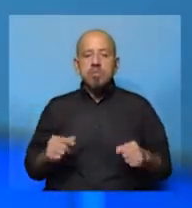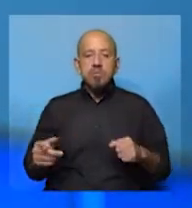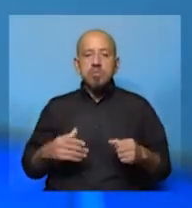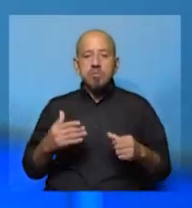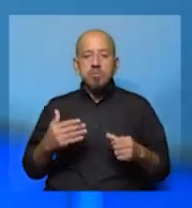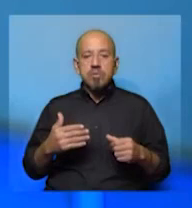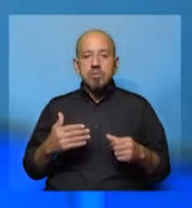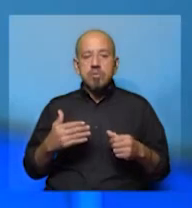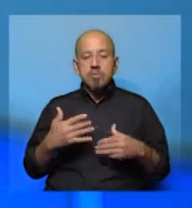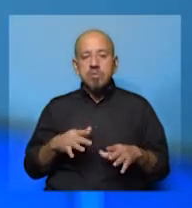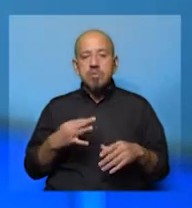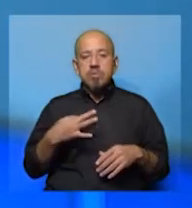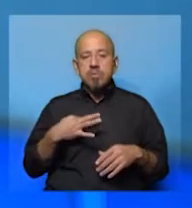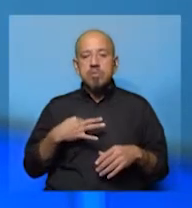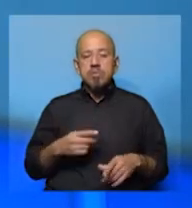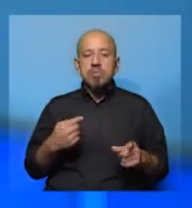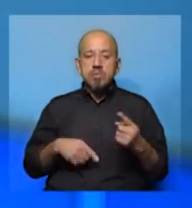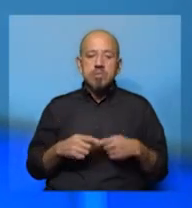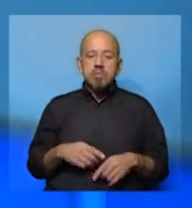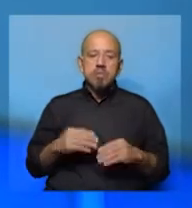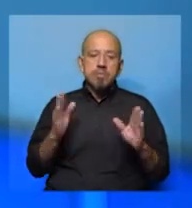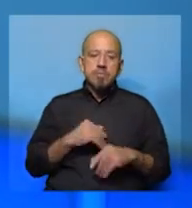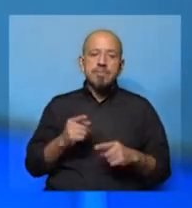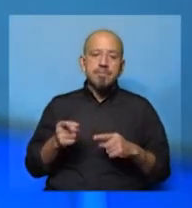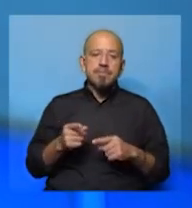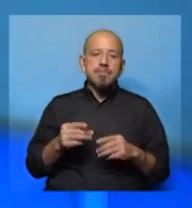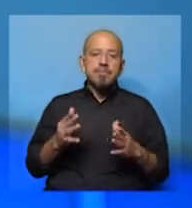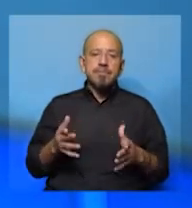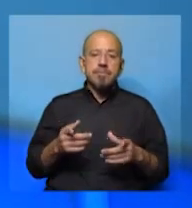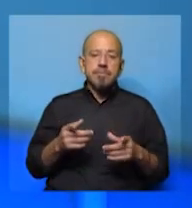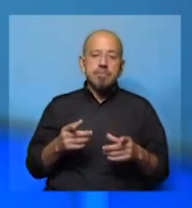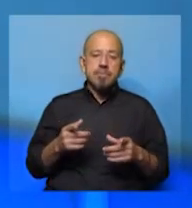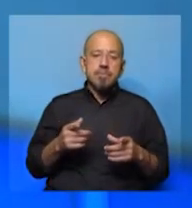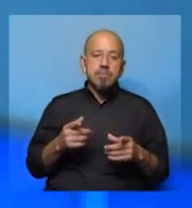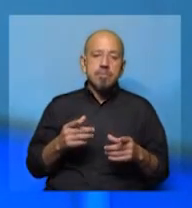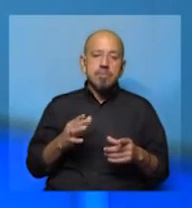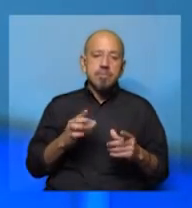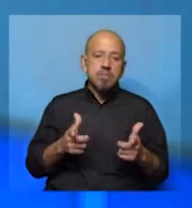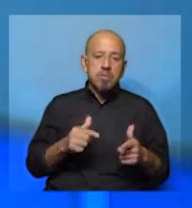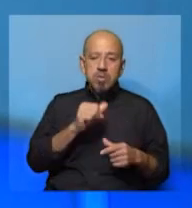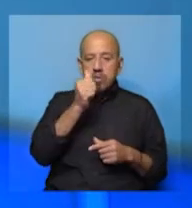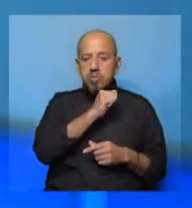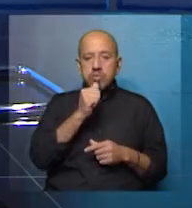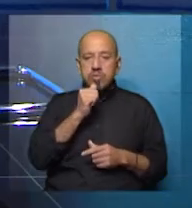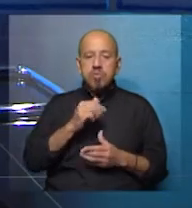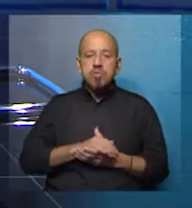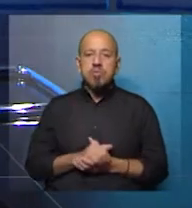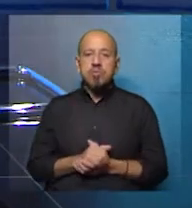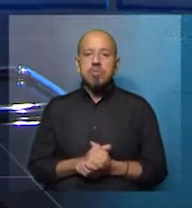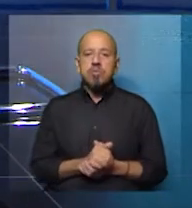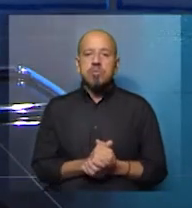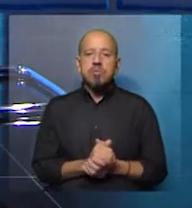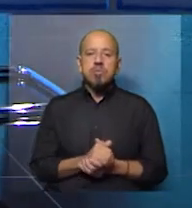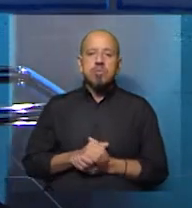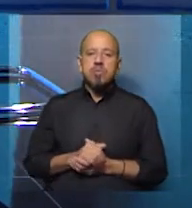insertarte en la vida pero no podemos partir de la base de que eso no tiene No tiene solución Quiero